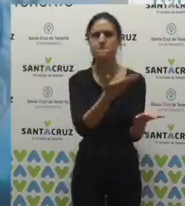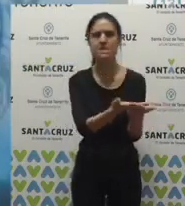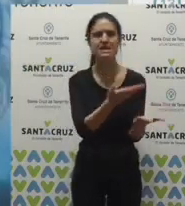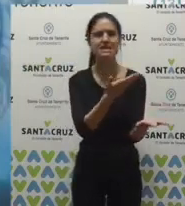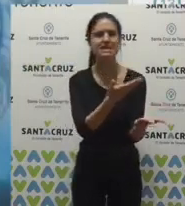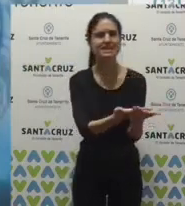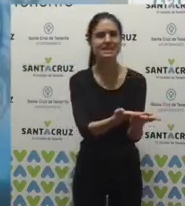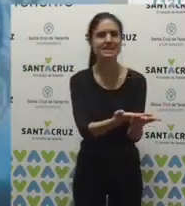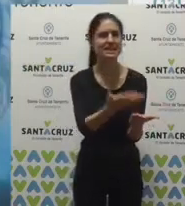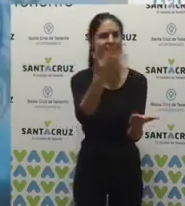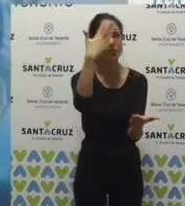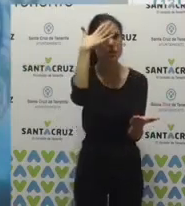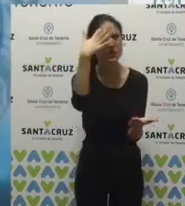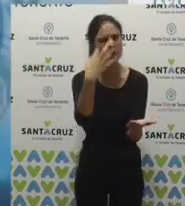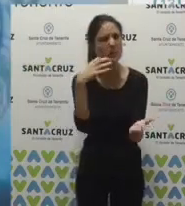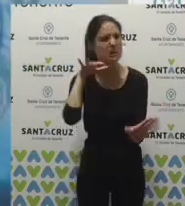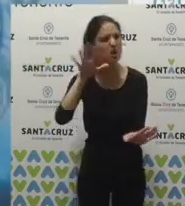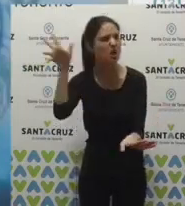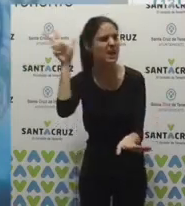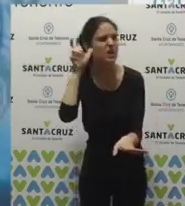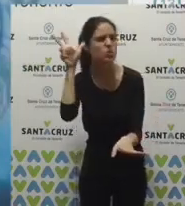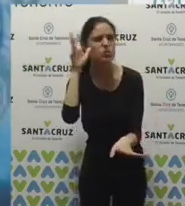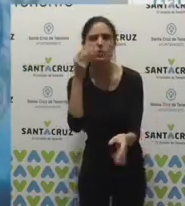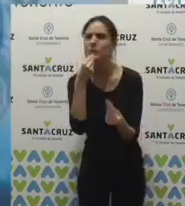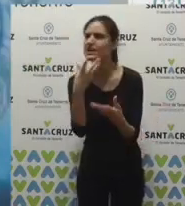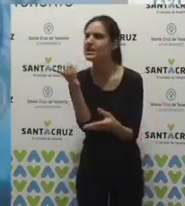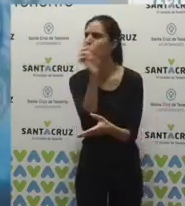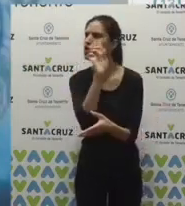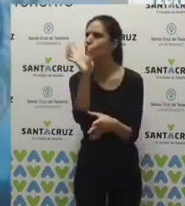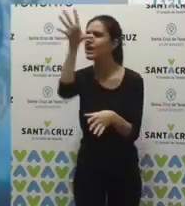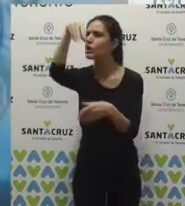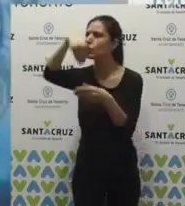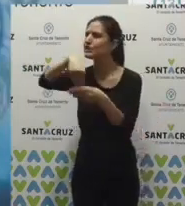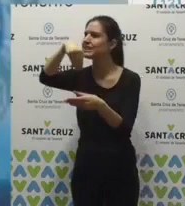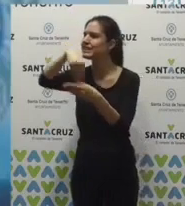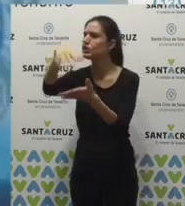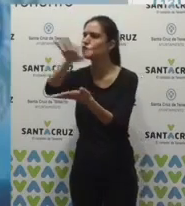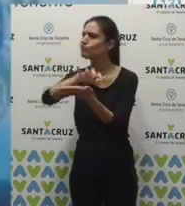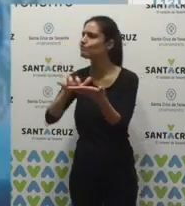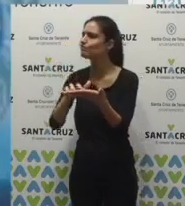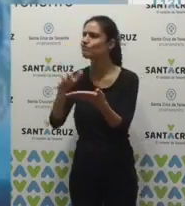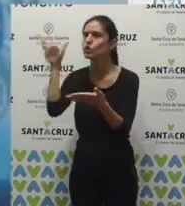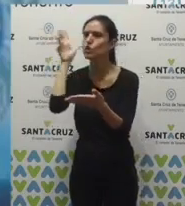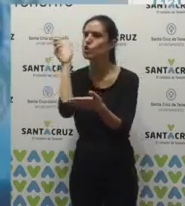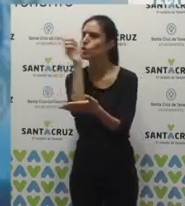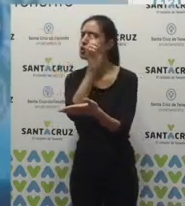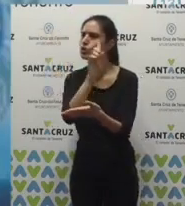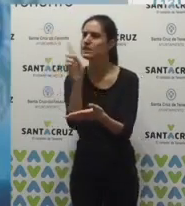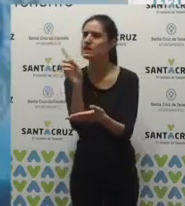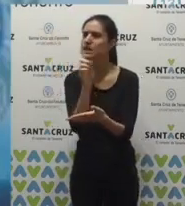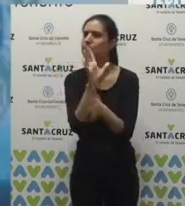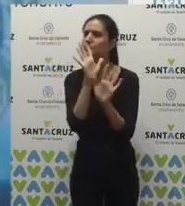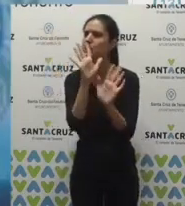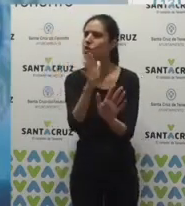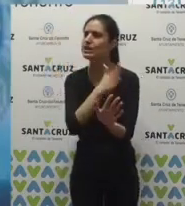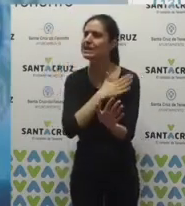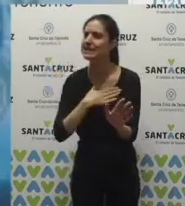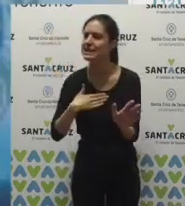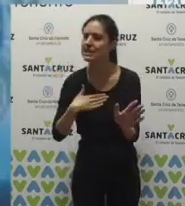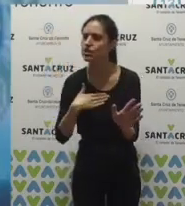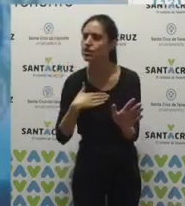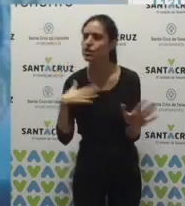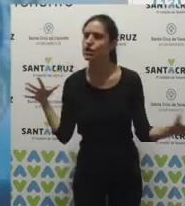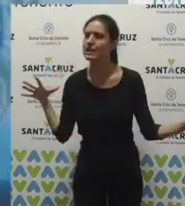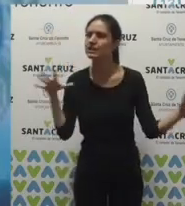haber advertido pero no escuchamos muy bien el contenido de la misma por lo tanto voy a hacer la función relativa al texto